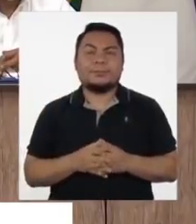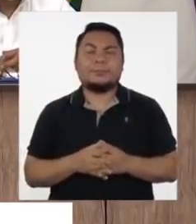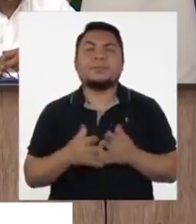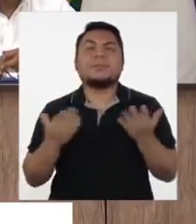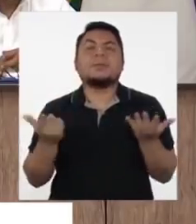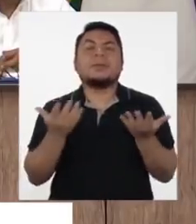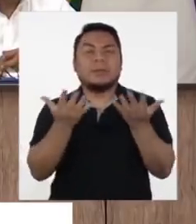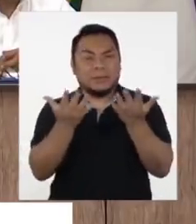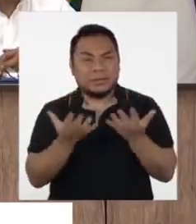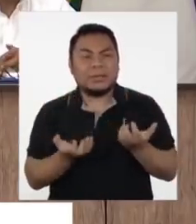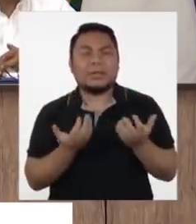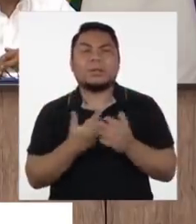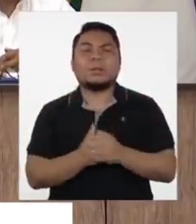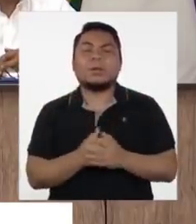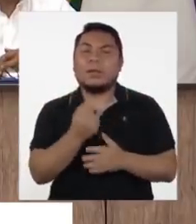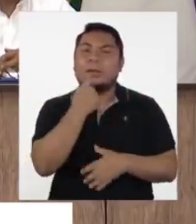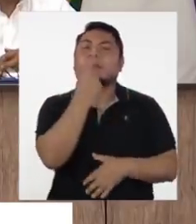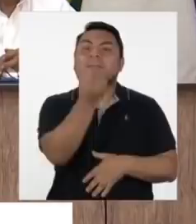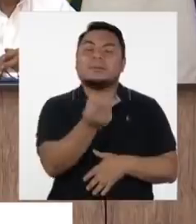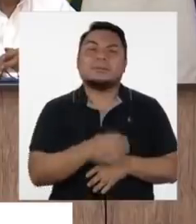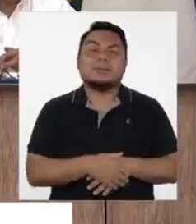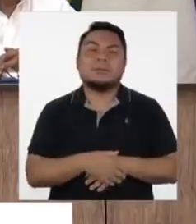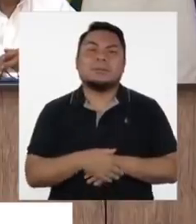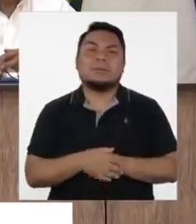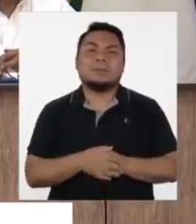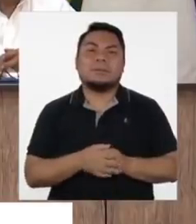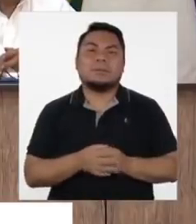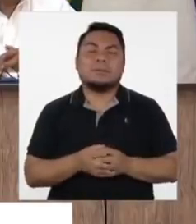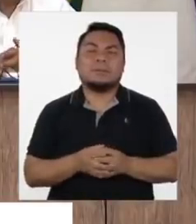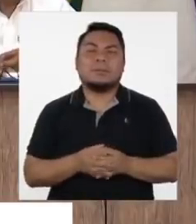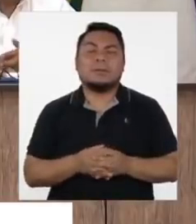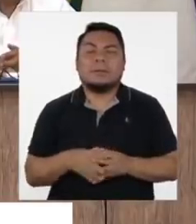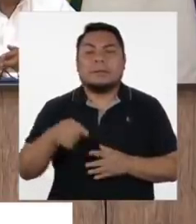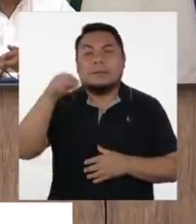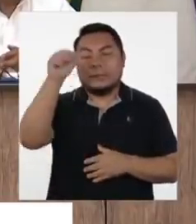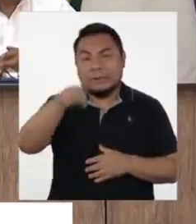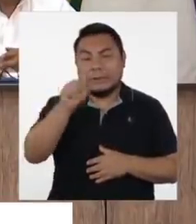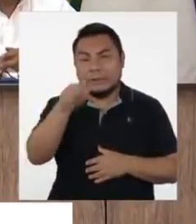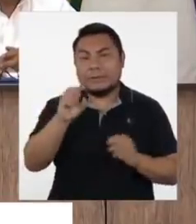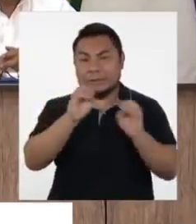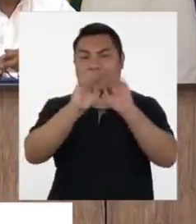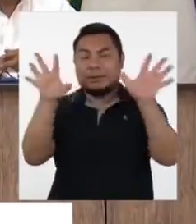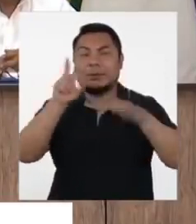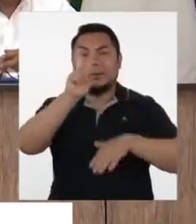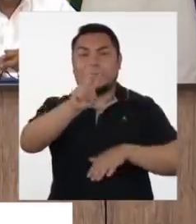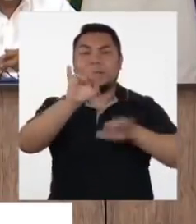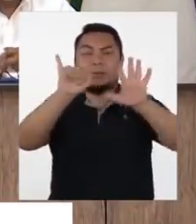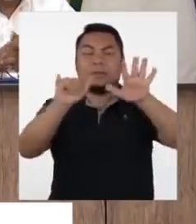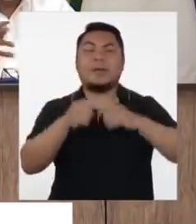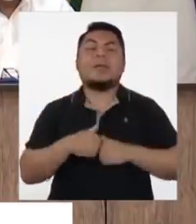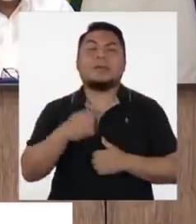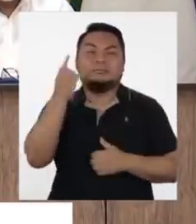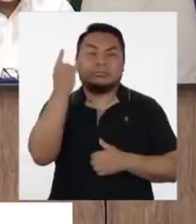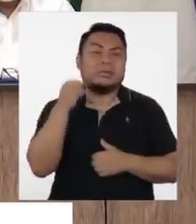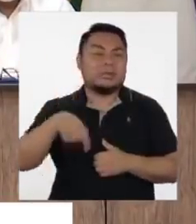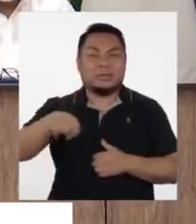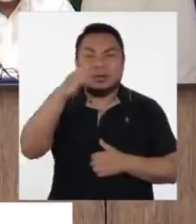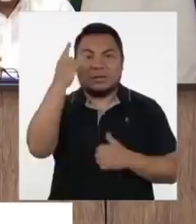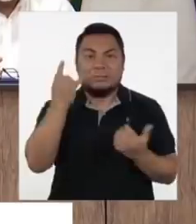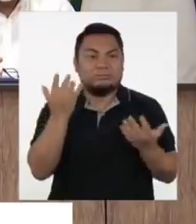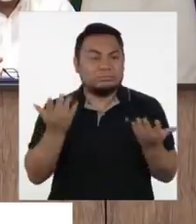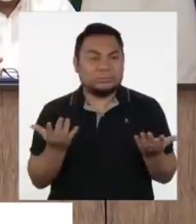y quiero manifestarles en este día 26 del estado de emergencia